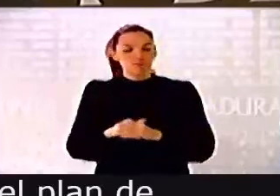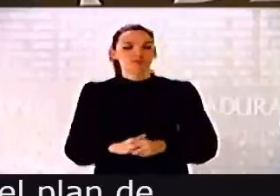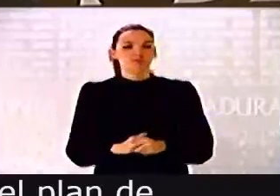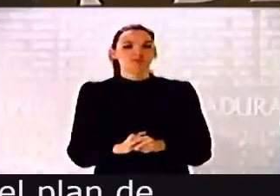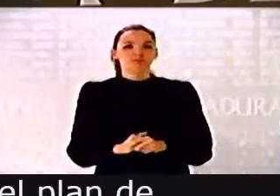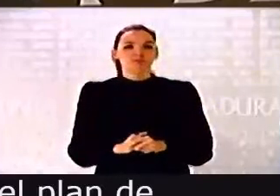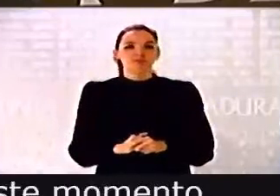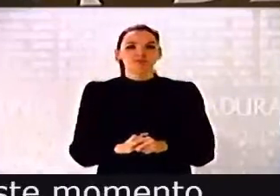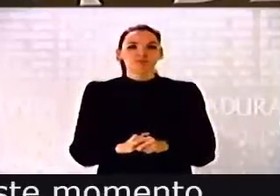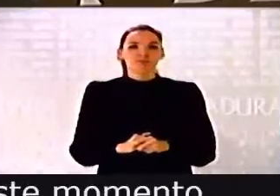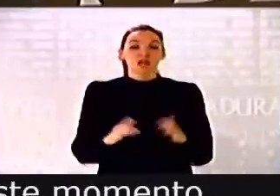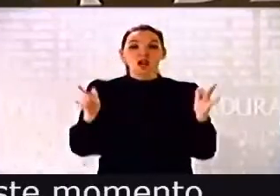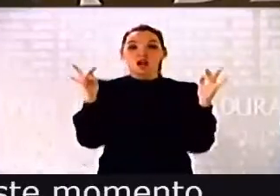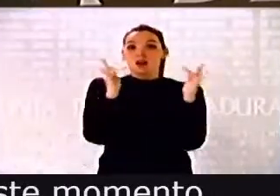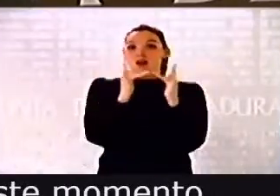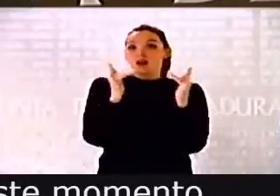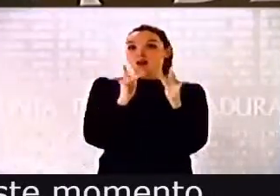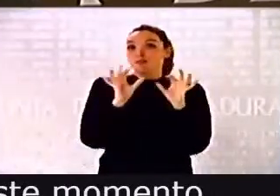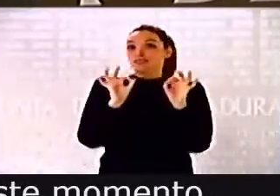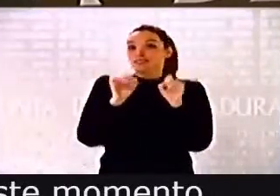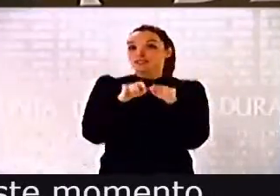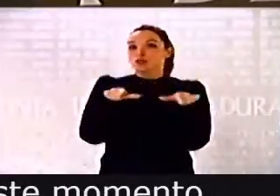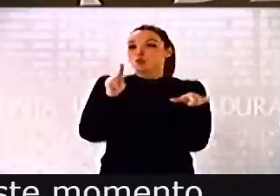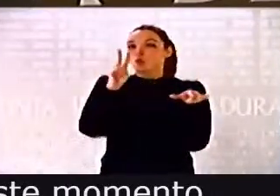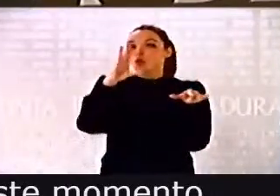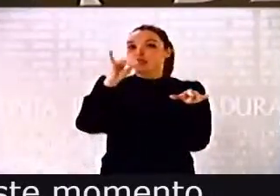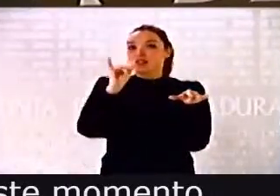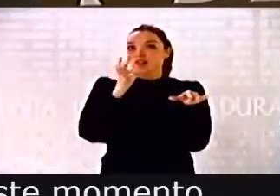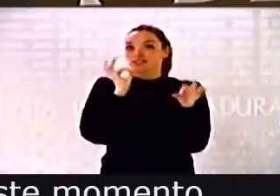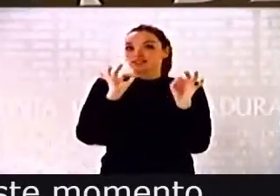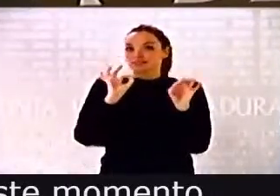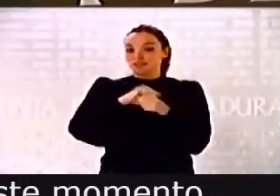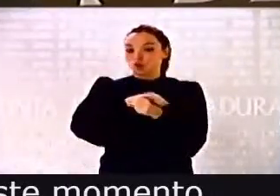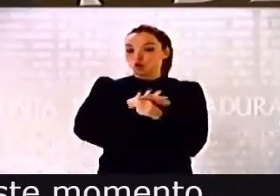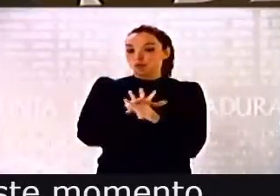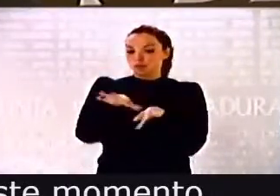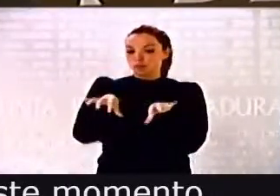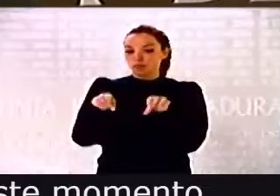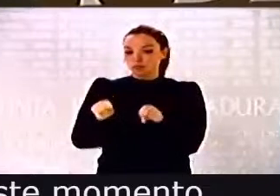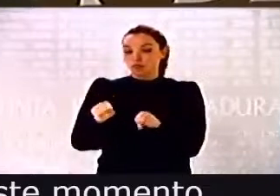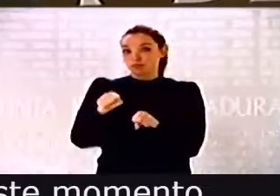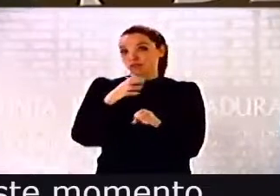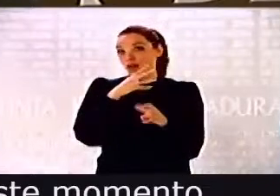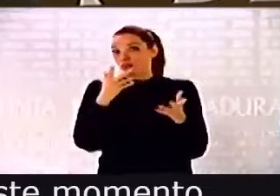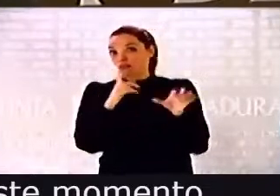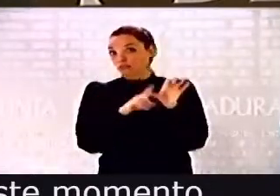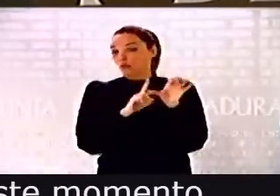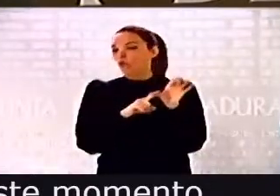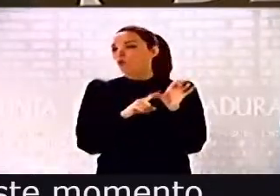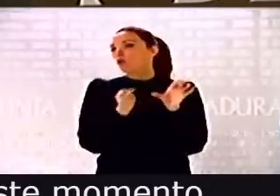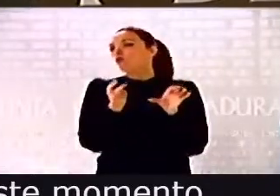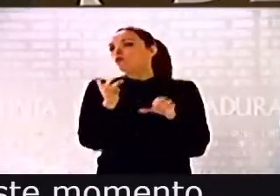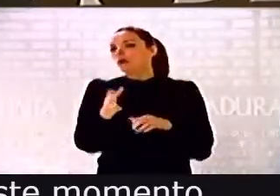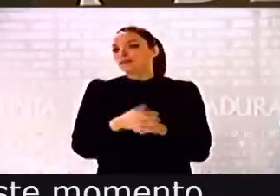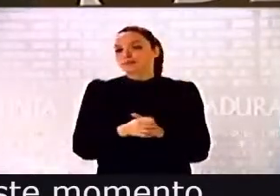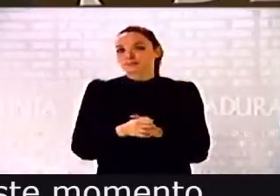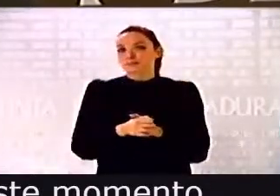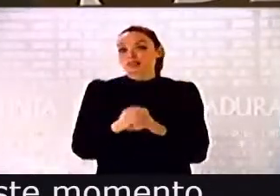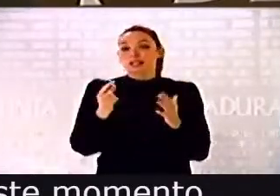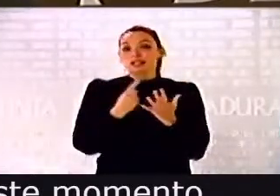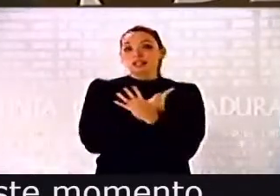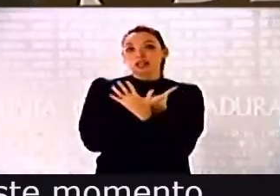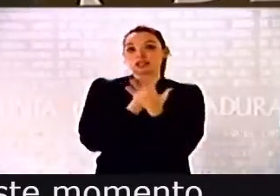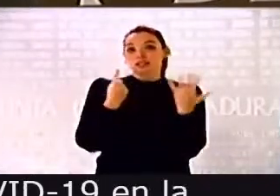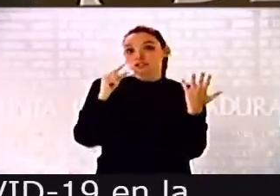El porcentaje de camas ocupadas de UCI por COVID-19 en este momento en la comunidad autónoma es del 16,3,